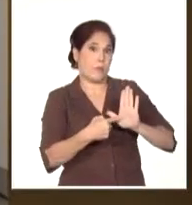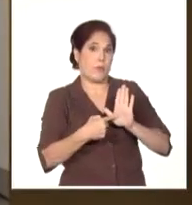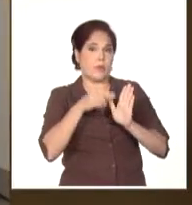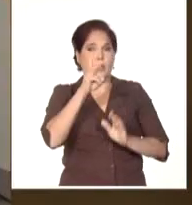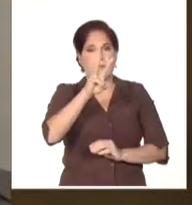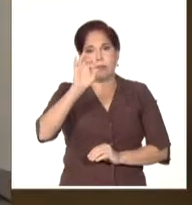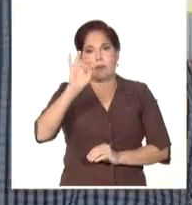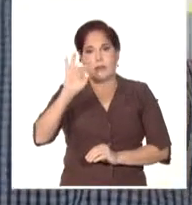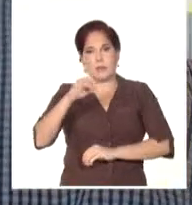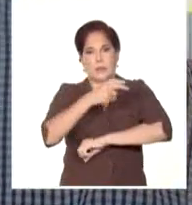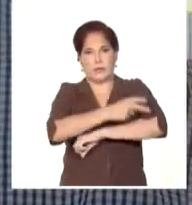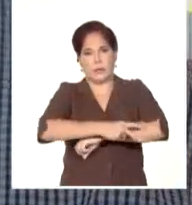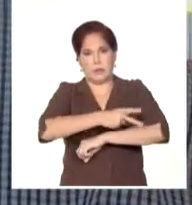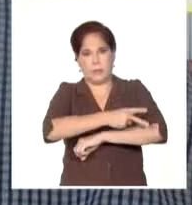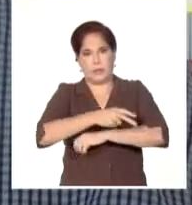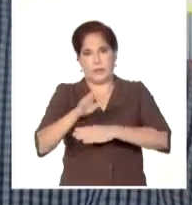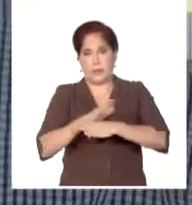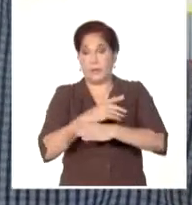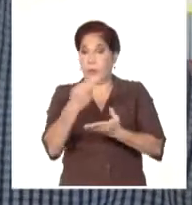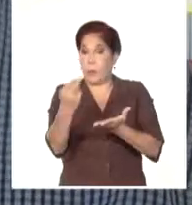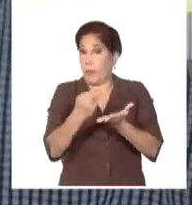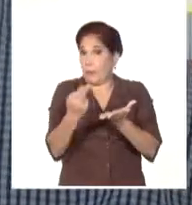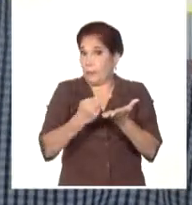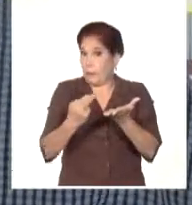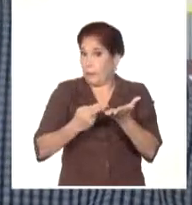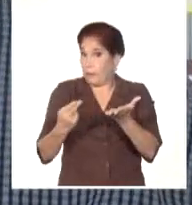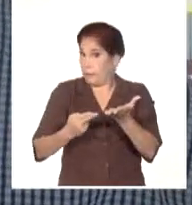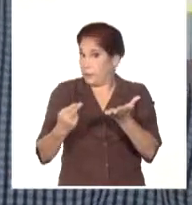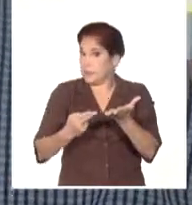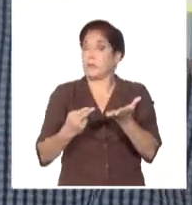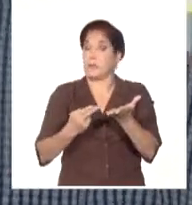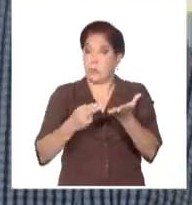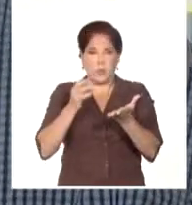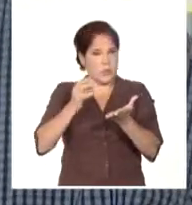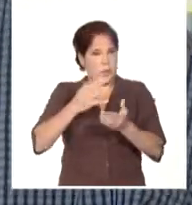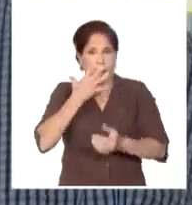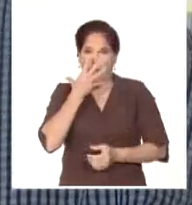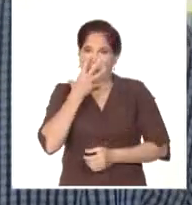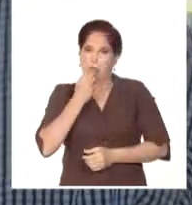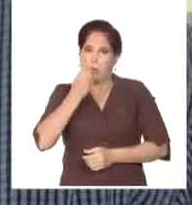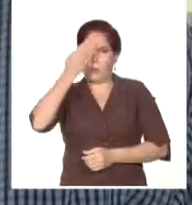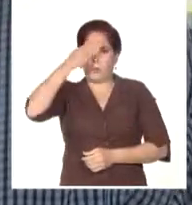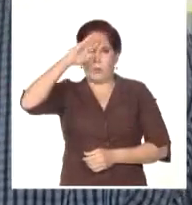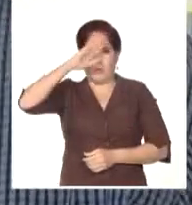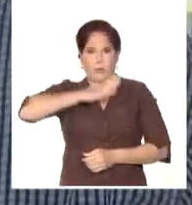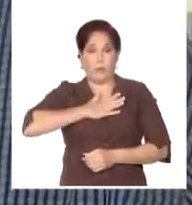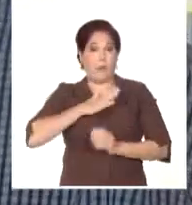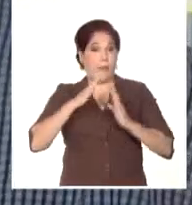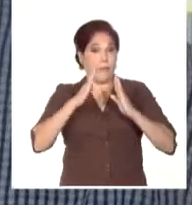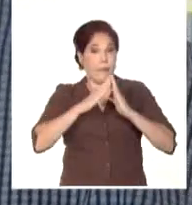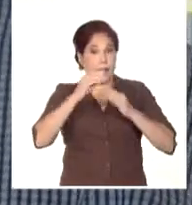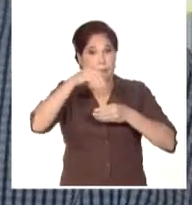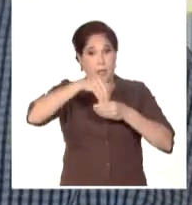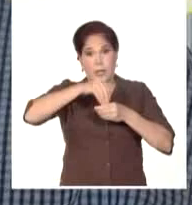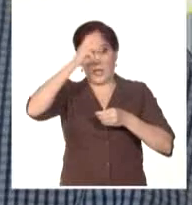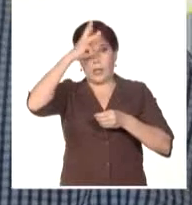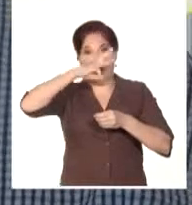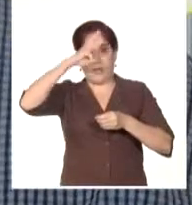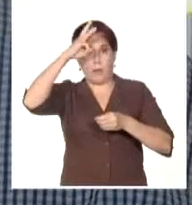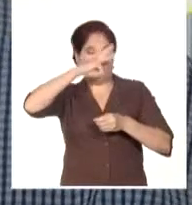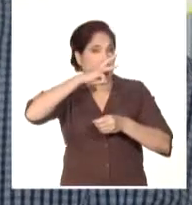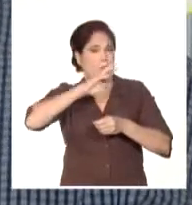37 países. Un pintor que siempre se ha sentido cubano y que incluso viviendo en México no se nacionalizó